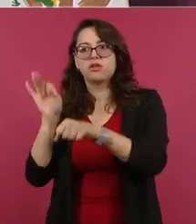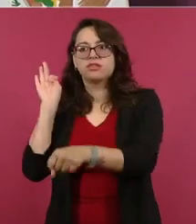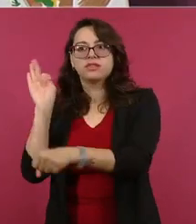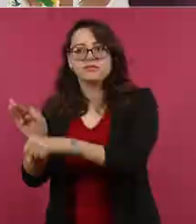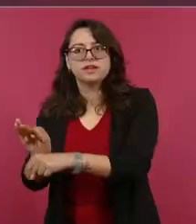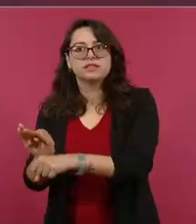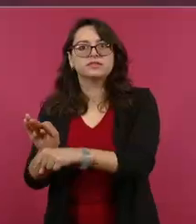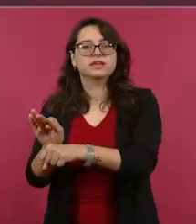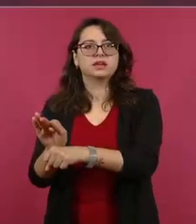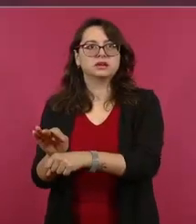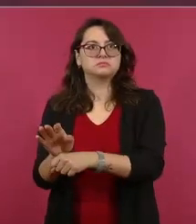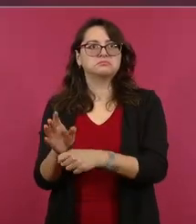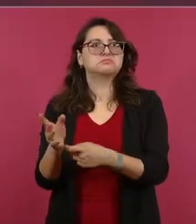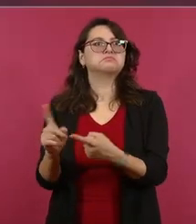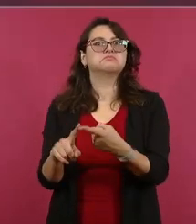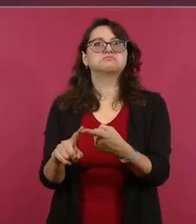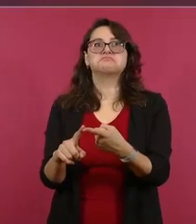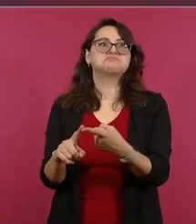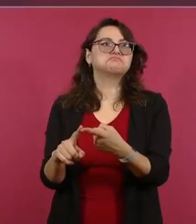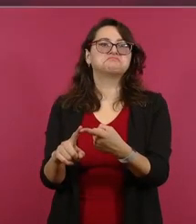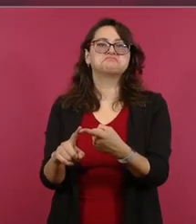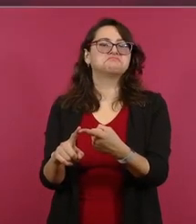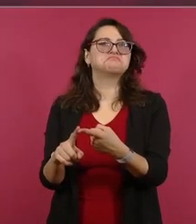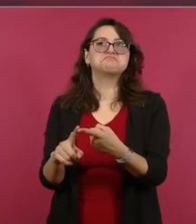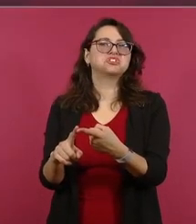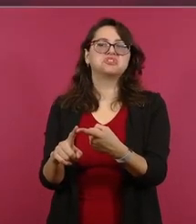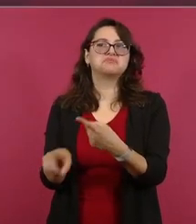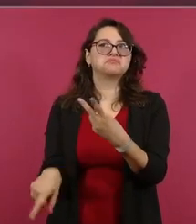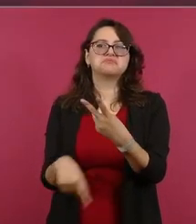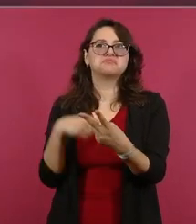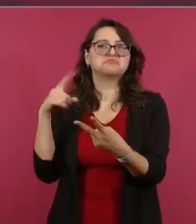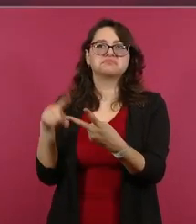como si se tratara de